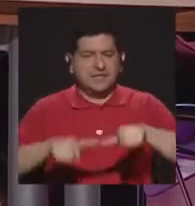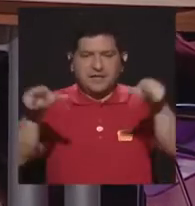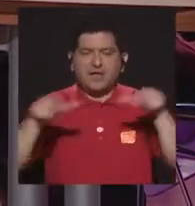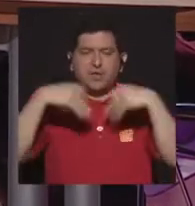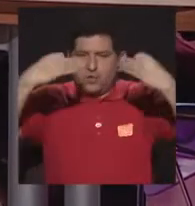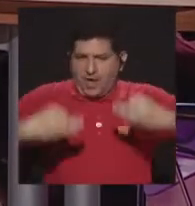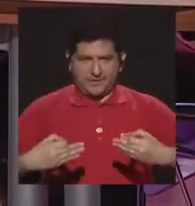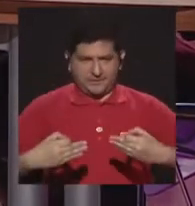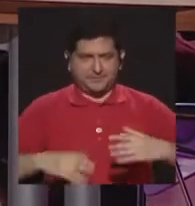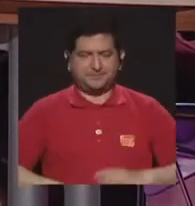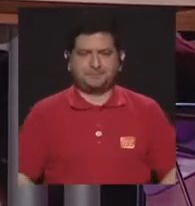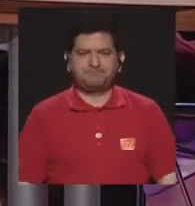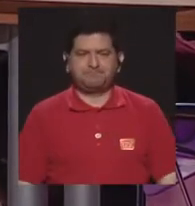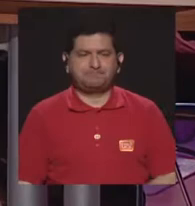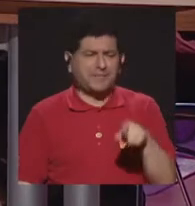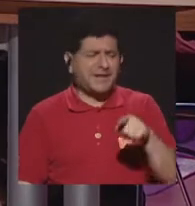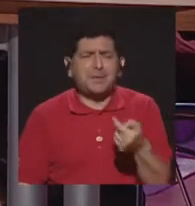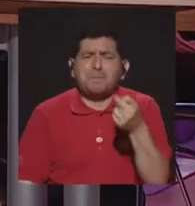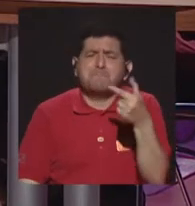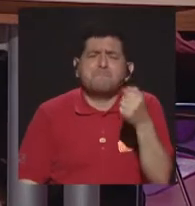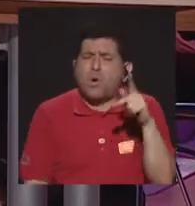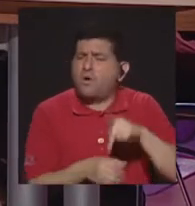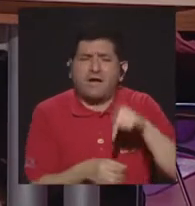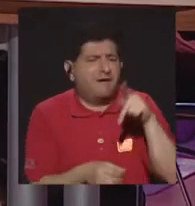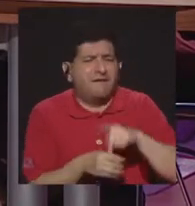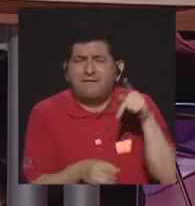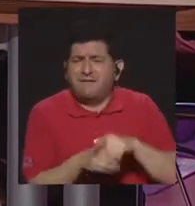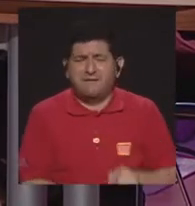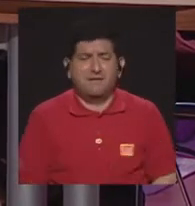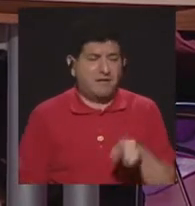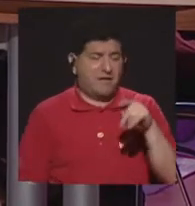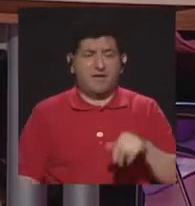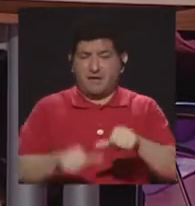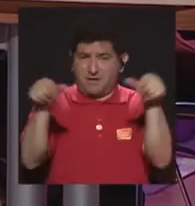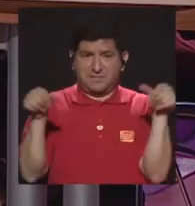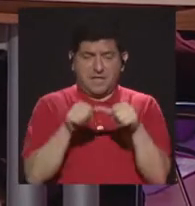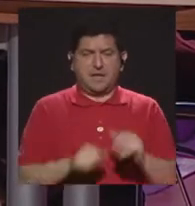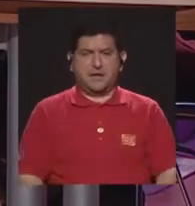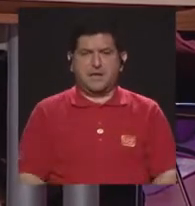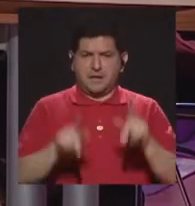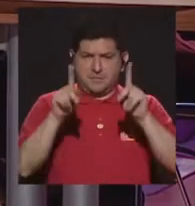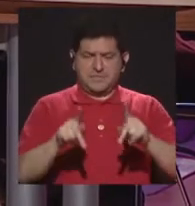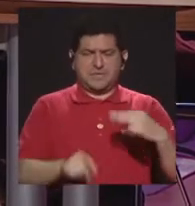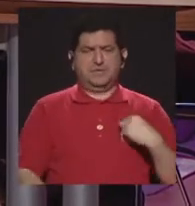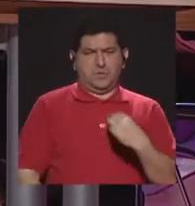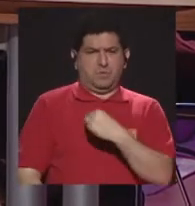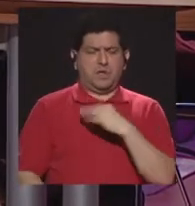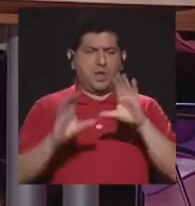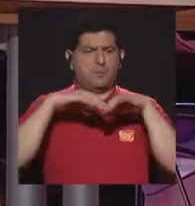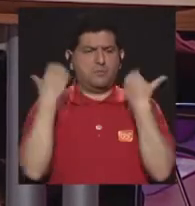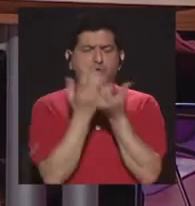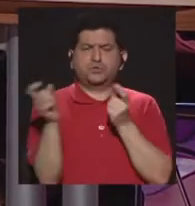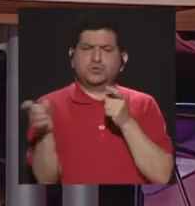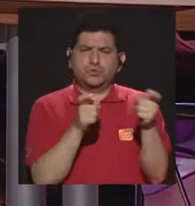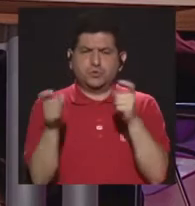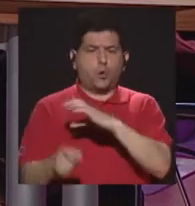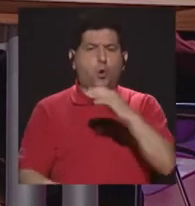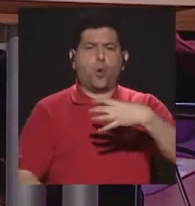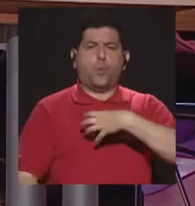decisión, es muy reducida su participación en estos niveles, sea como propietaria, como integrantes de los consejos de